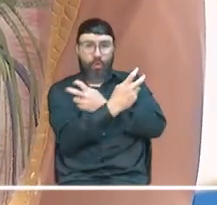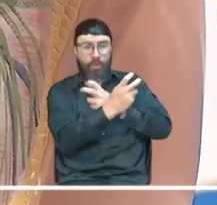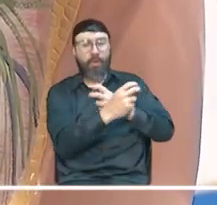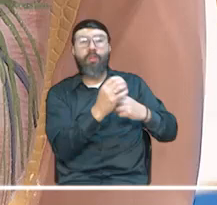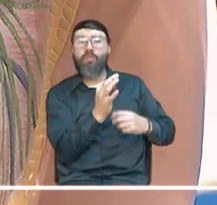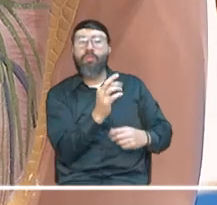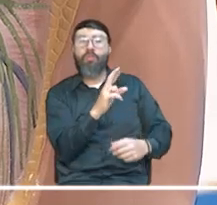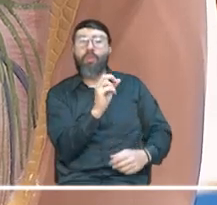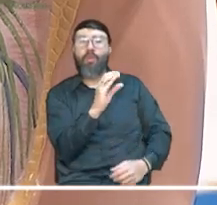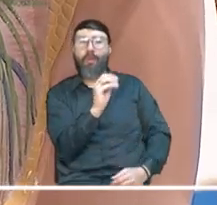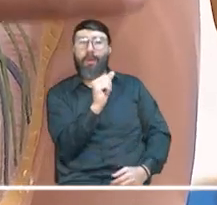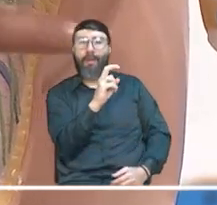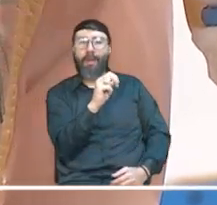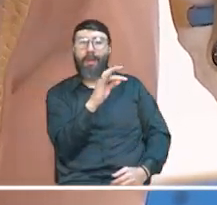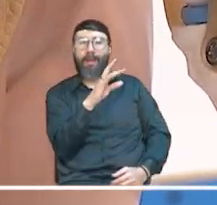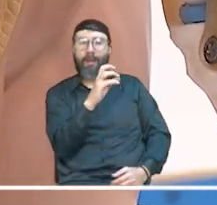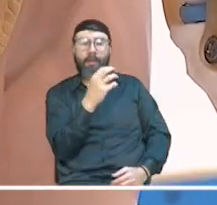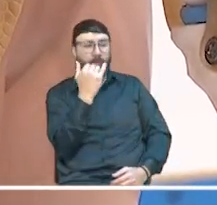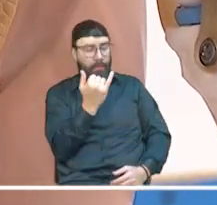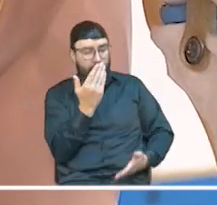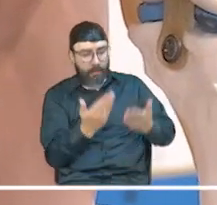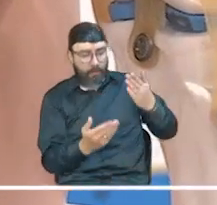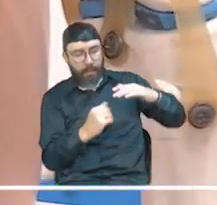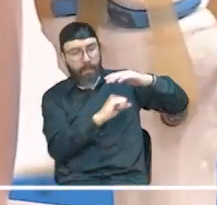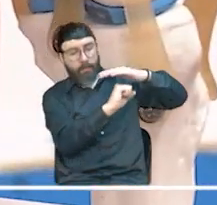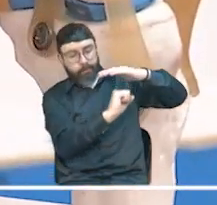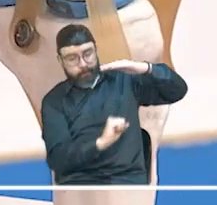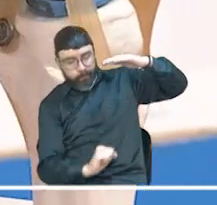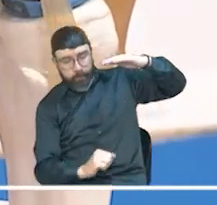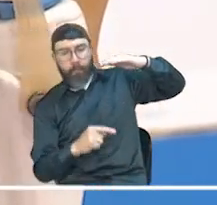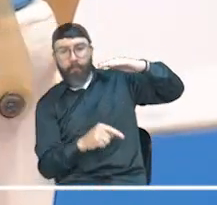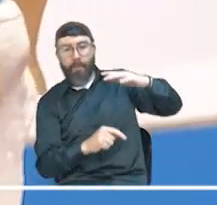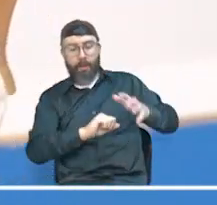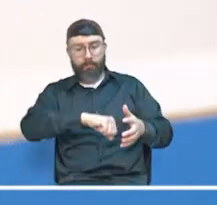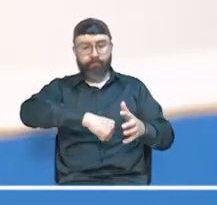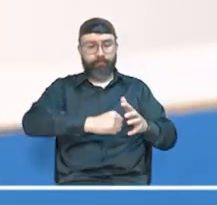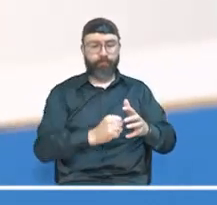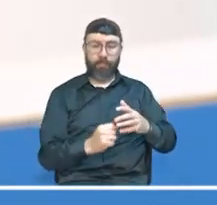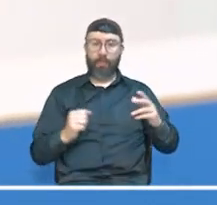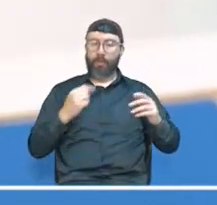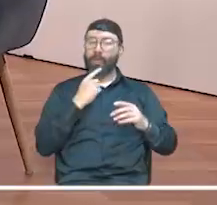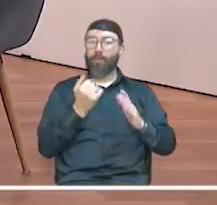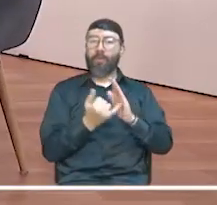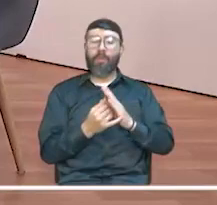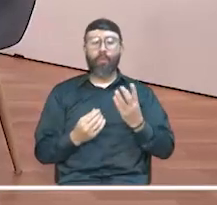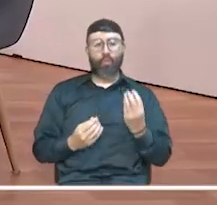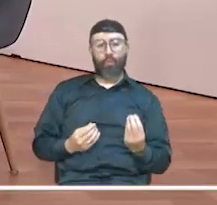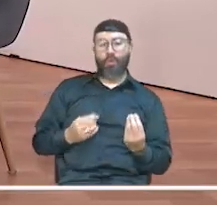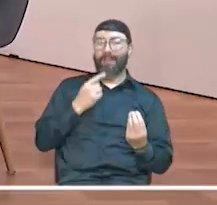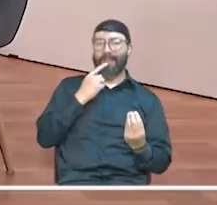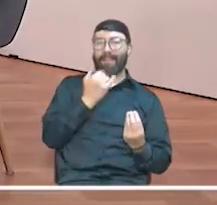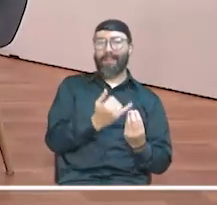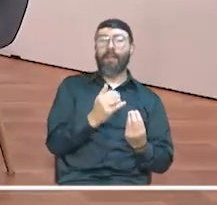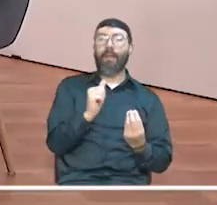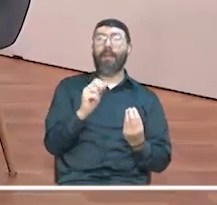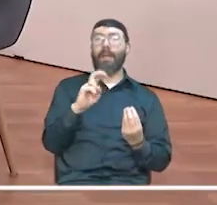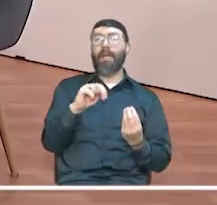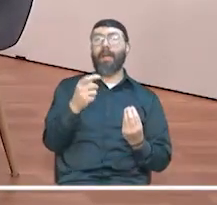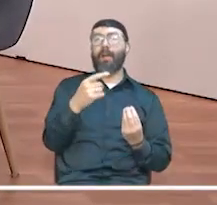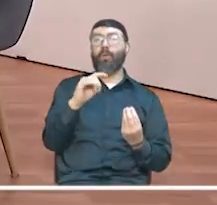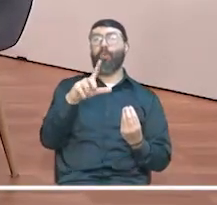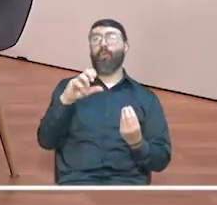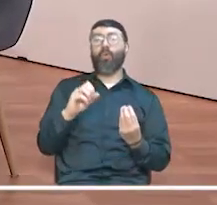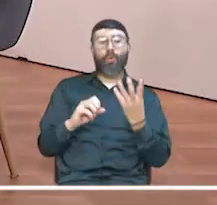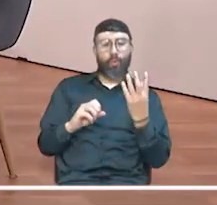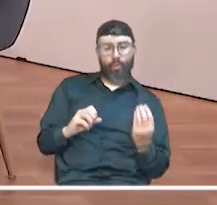y este hueso en relación a la rodilla genera un ángulo que se llama el ángulo Q. Entonces por eso es que nosotras las mujeres o